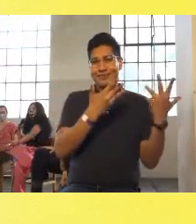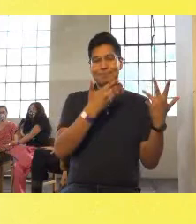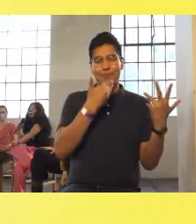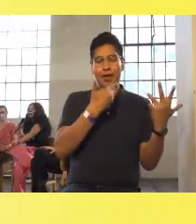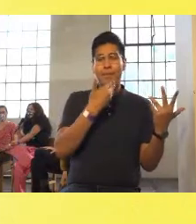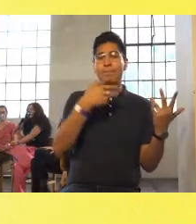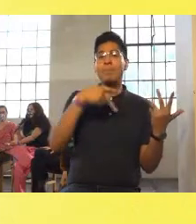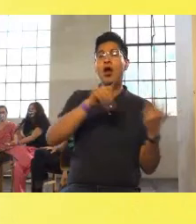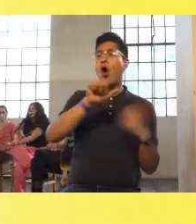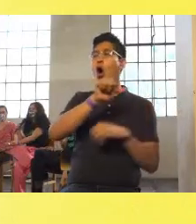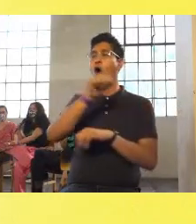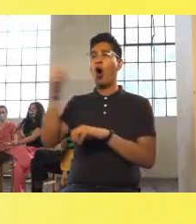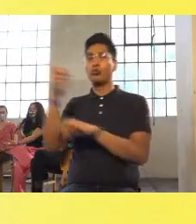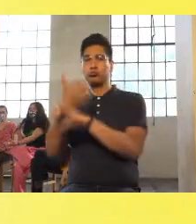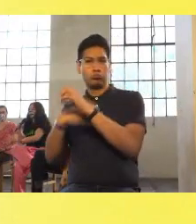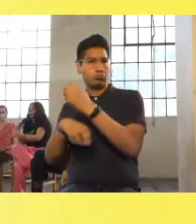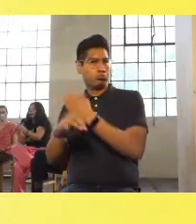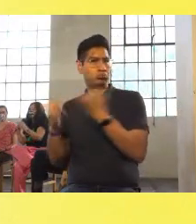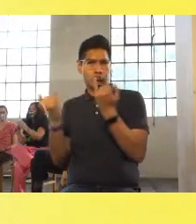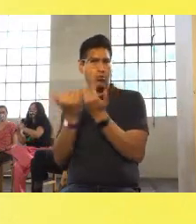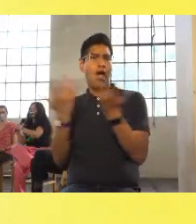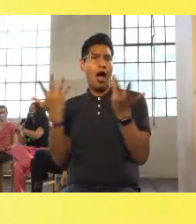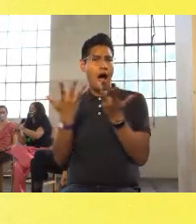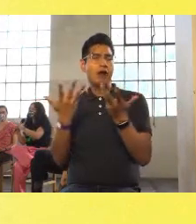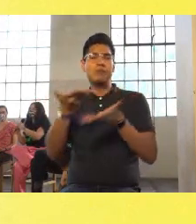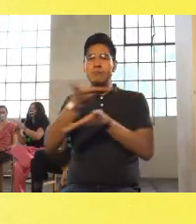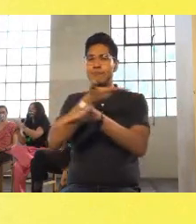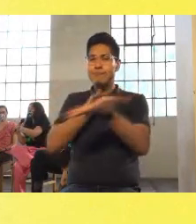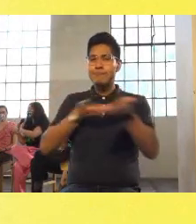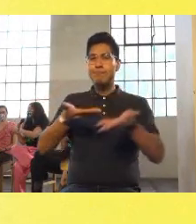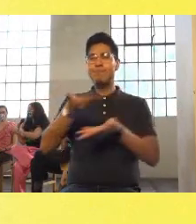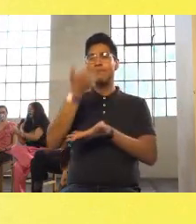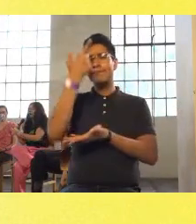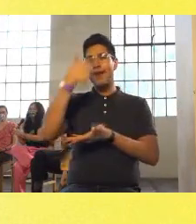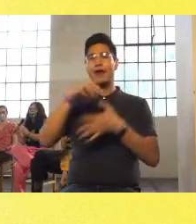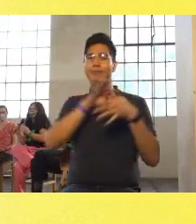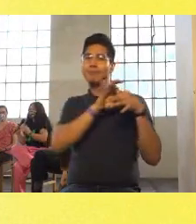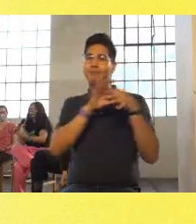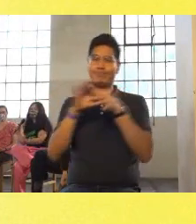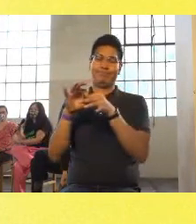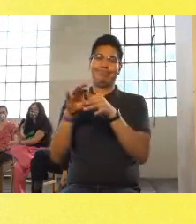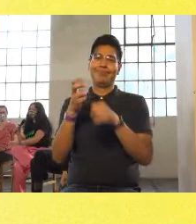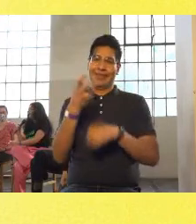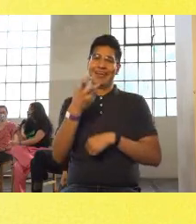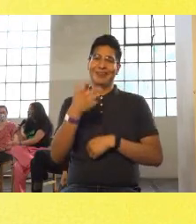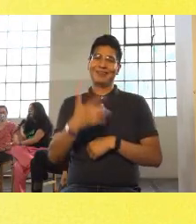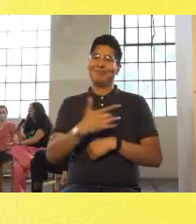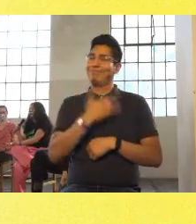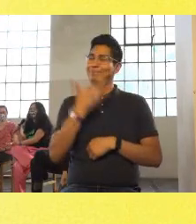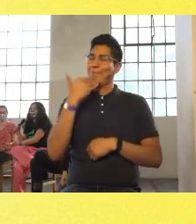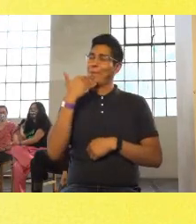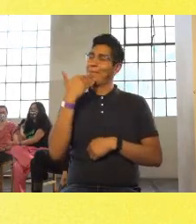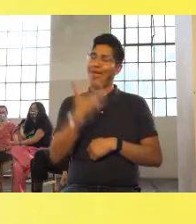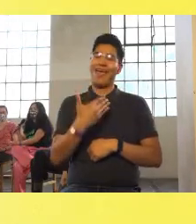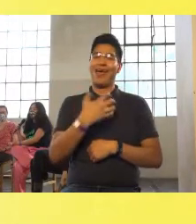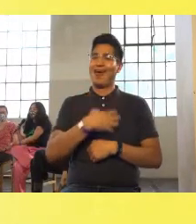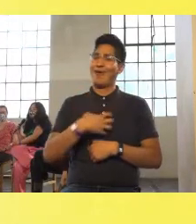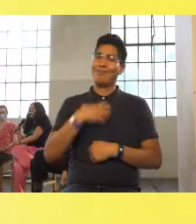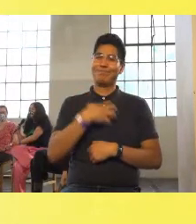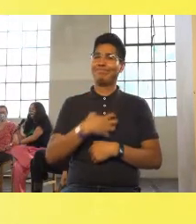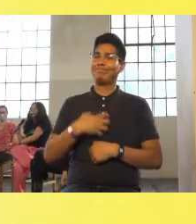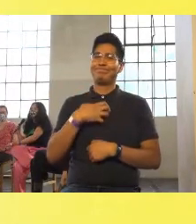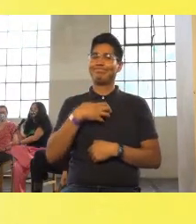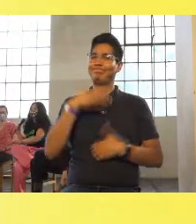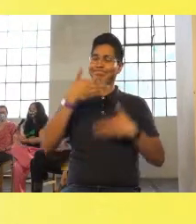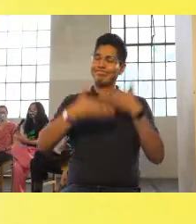como todes, o sea, podemos justo ir con un granito más y que es una satisfacción increíble y que